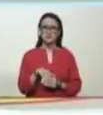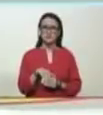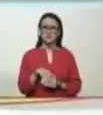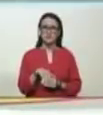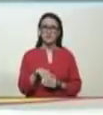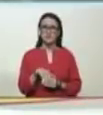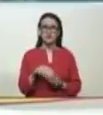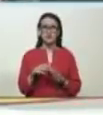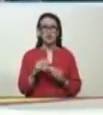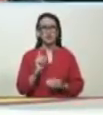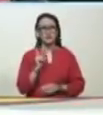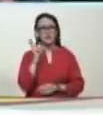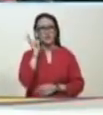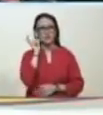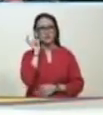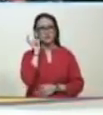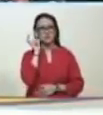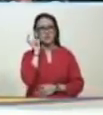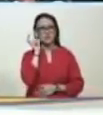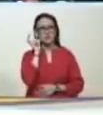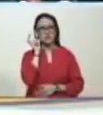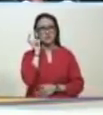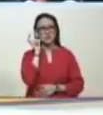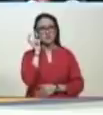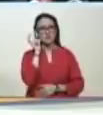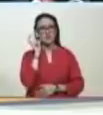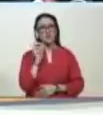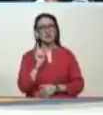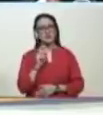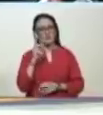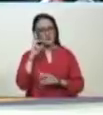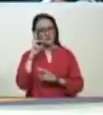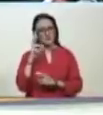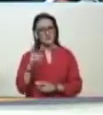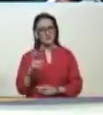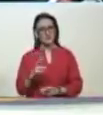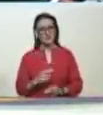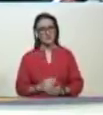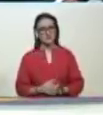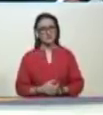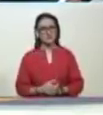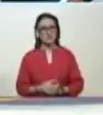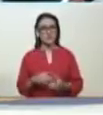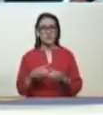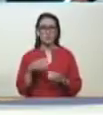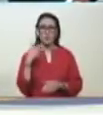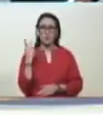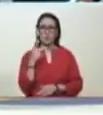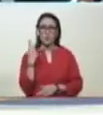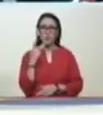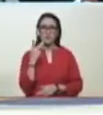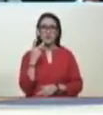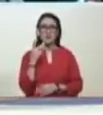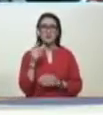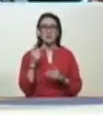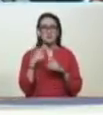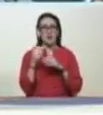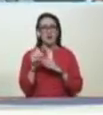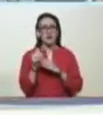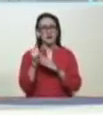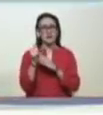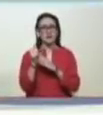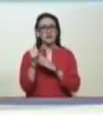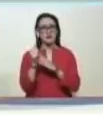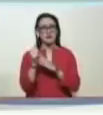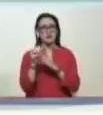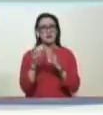que escucharlo, a ese país hay que respetarlo. Los partidos políticos y sus líderes deben